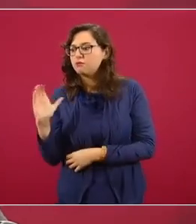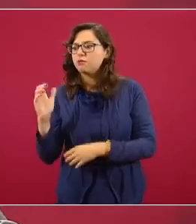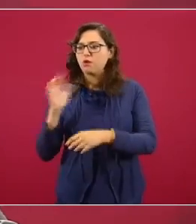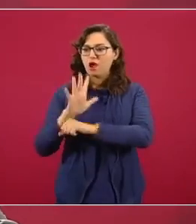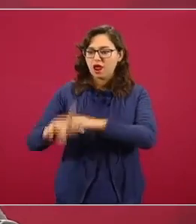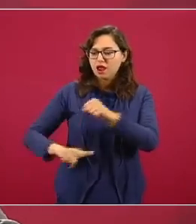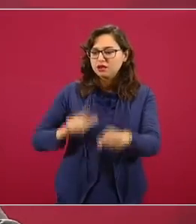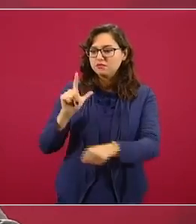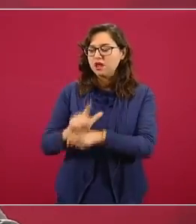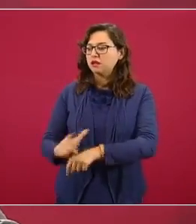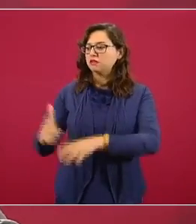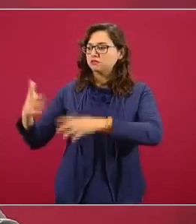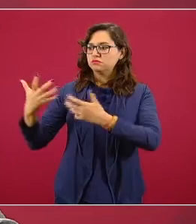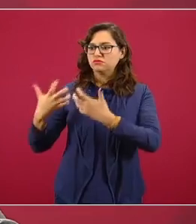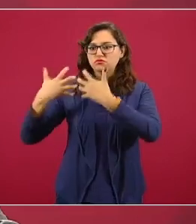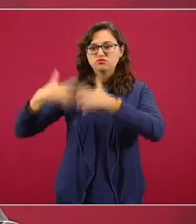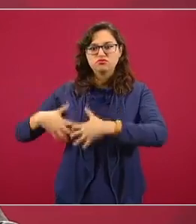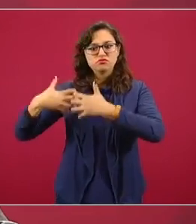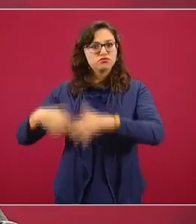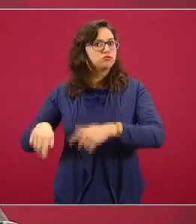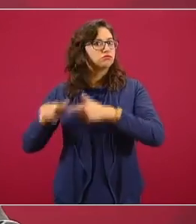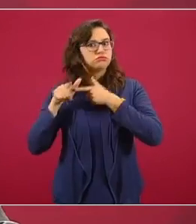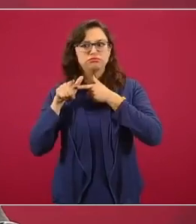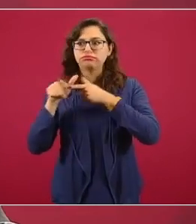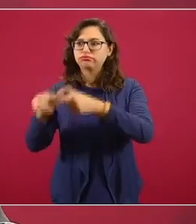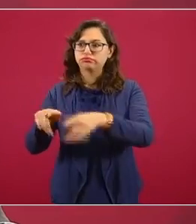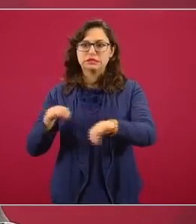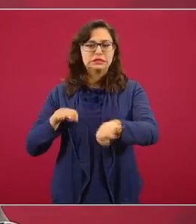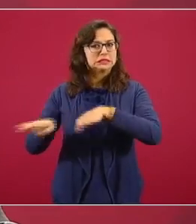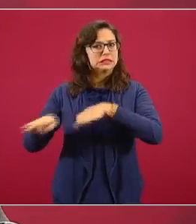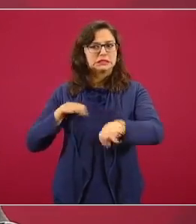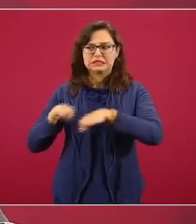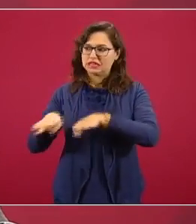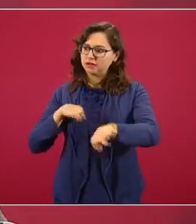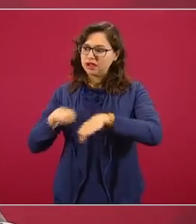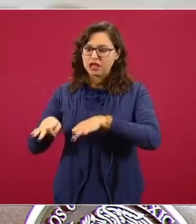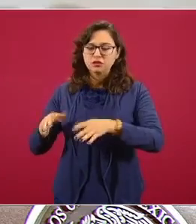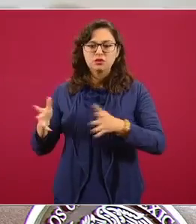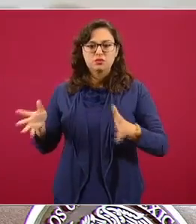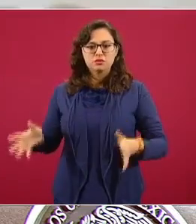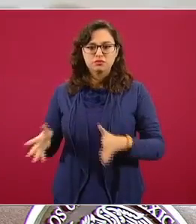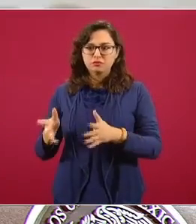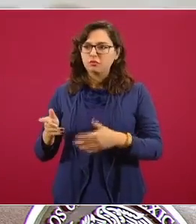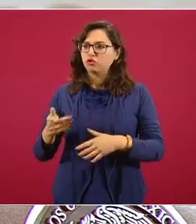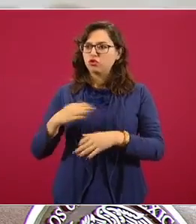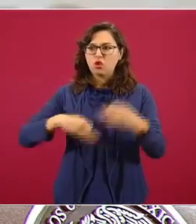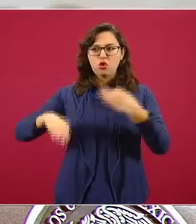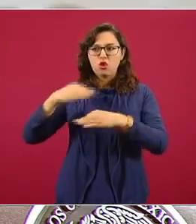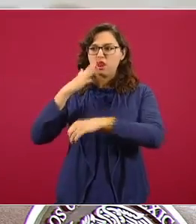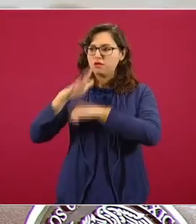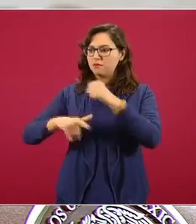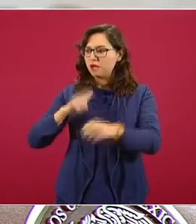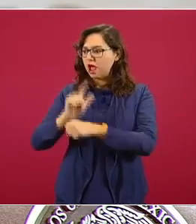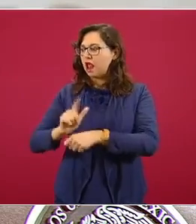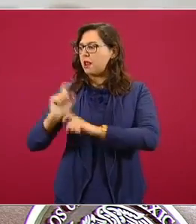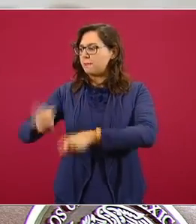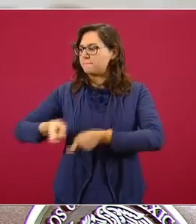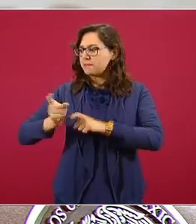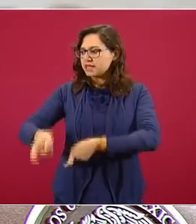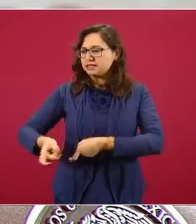el sector agropecuario, pesquero.